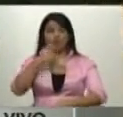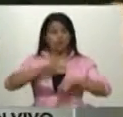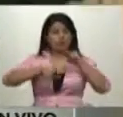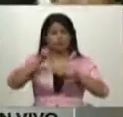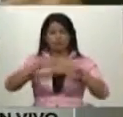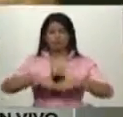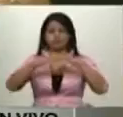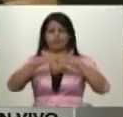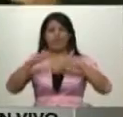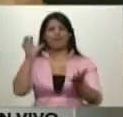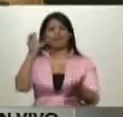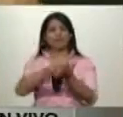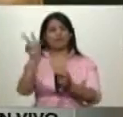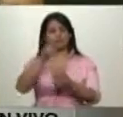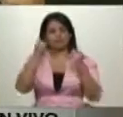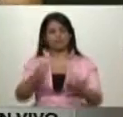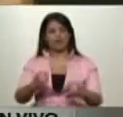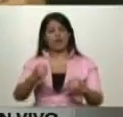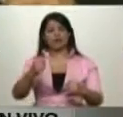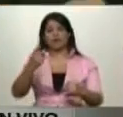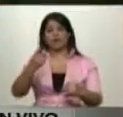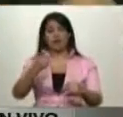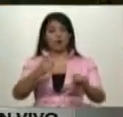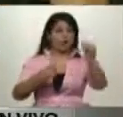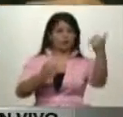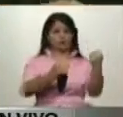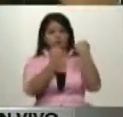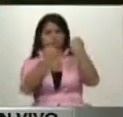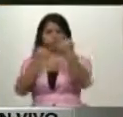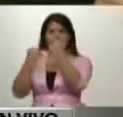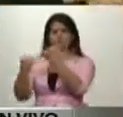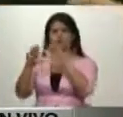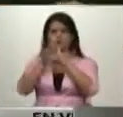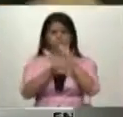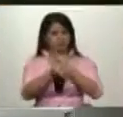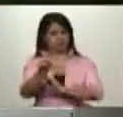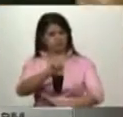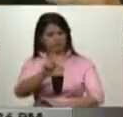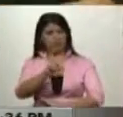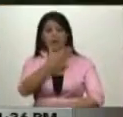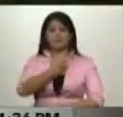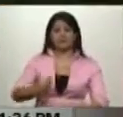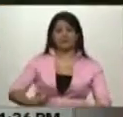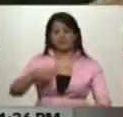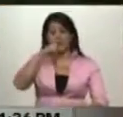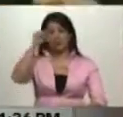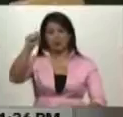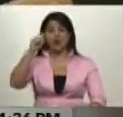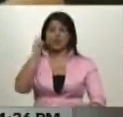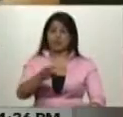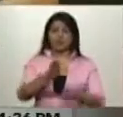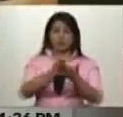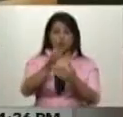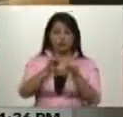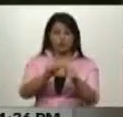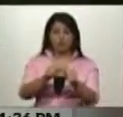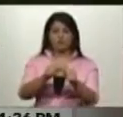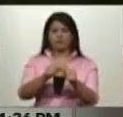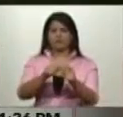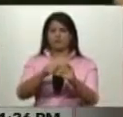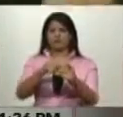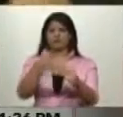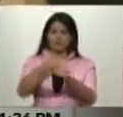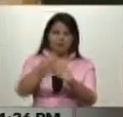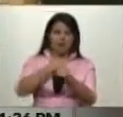nada ni nadie impedirá que nosotros cumplamos con esta Constitución y que el presidente Nicolás Maduro siga profundizando, a